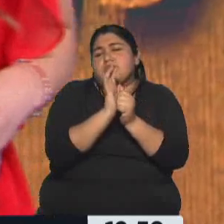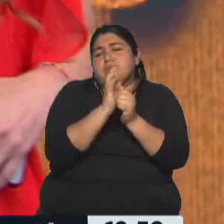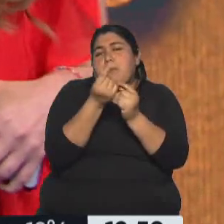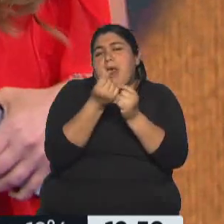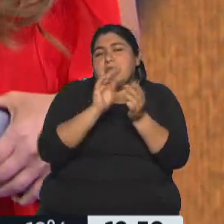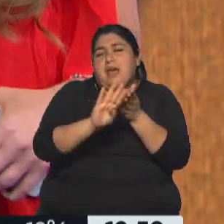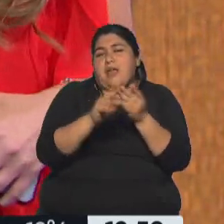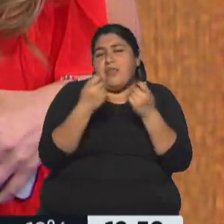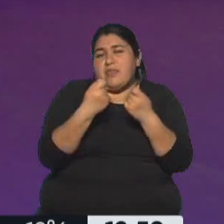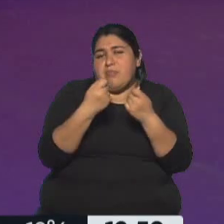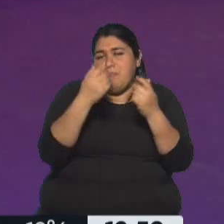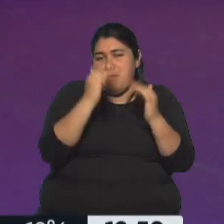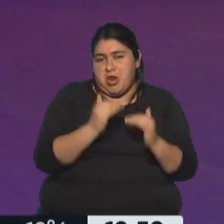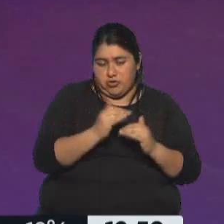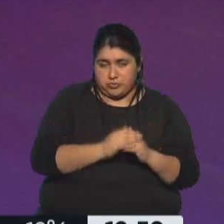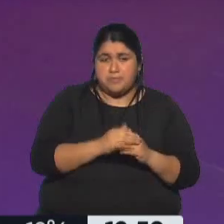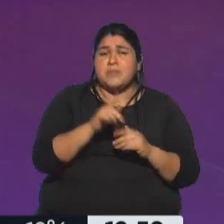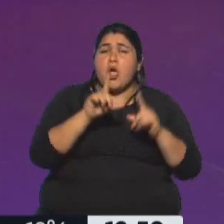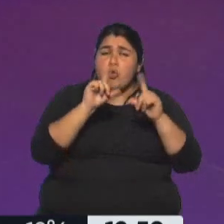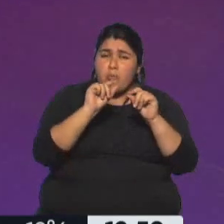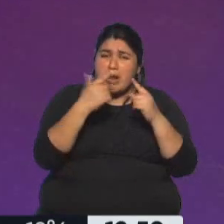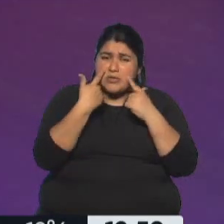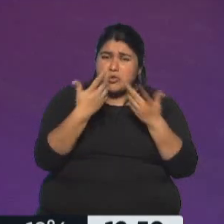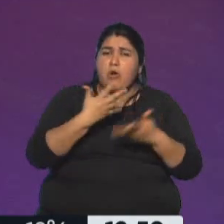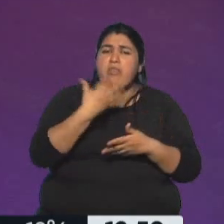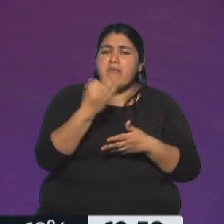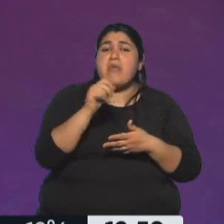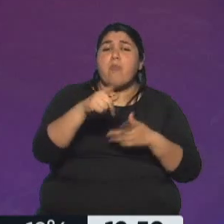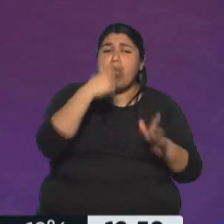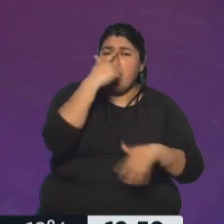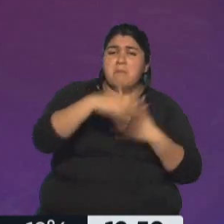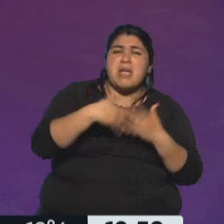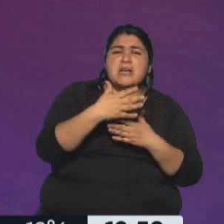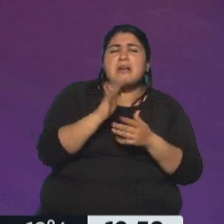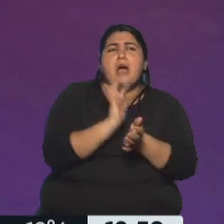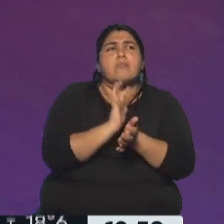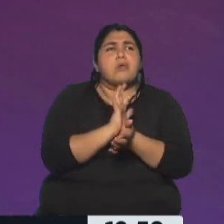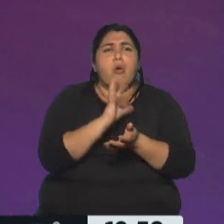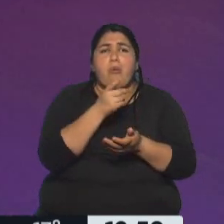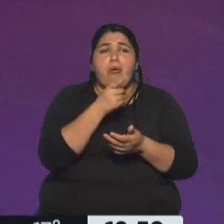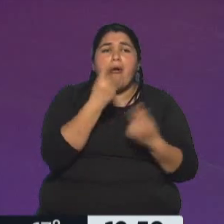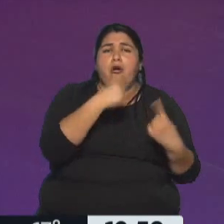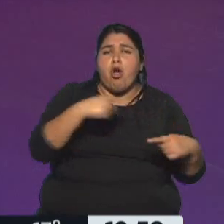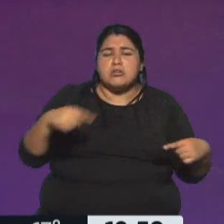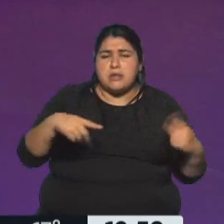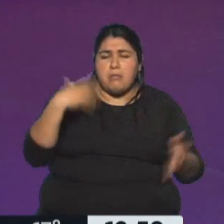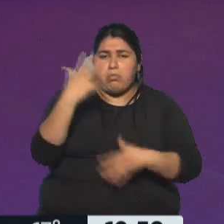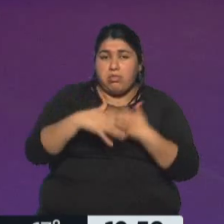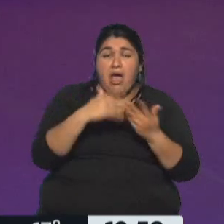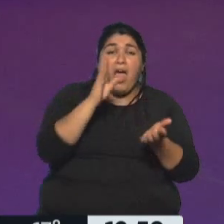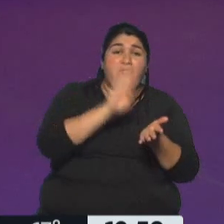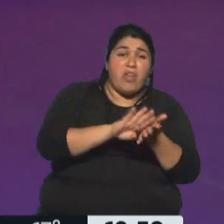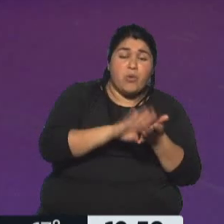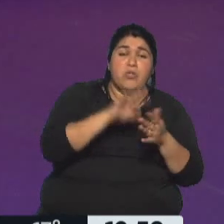ahora al verdadero número, porque esto lo que tiene de nuevo es una mezcla de peras con manzanas. Es una mezcla de deuda